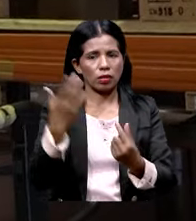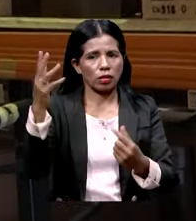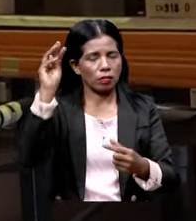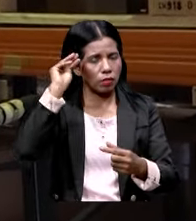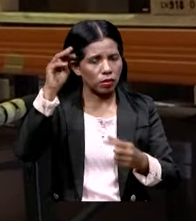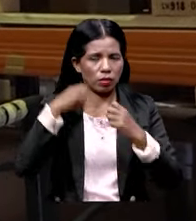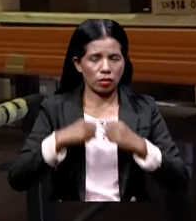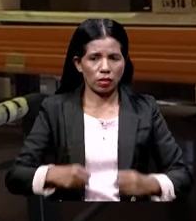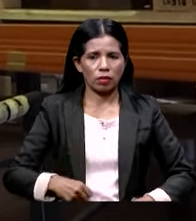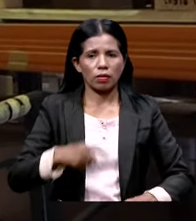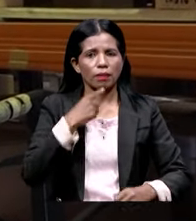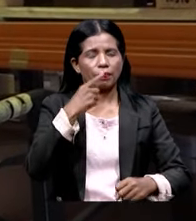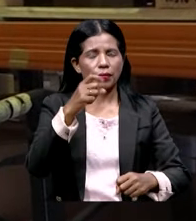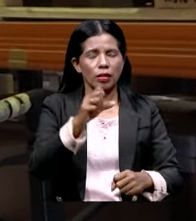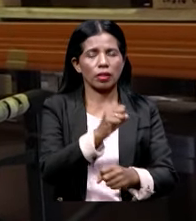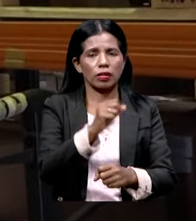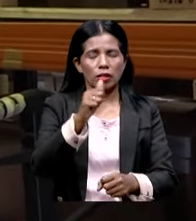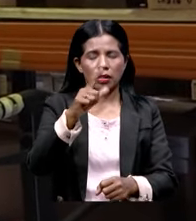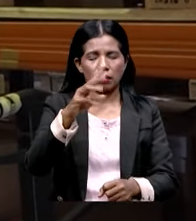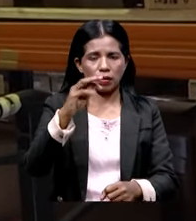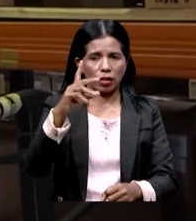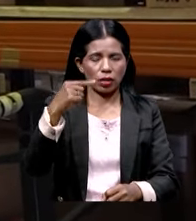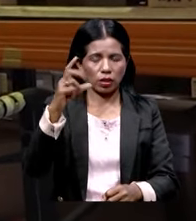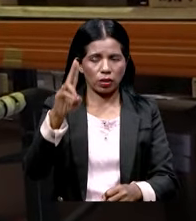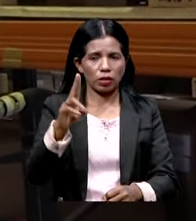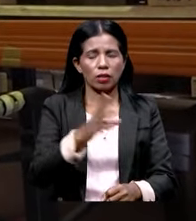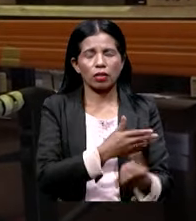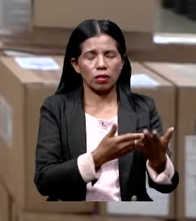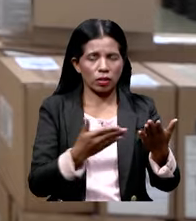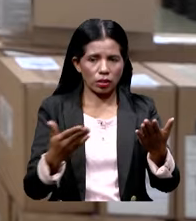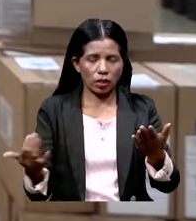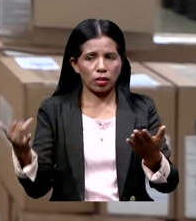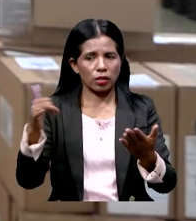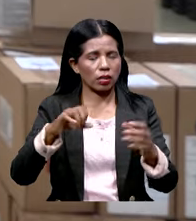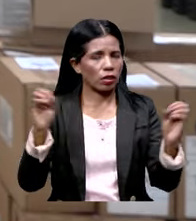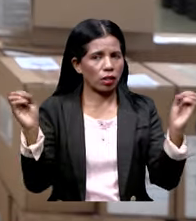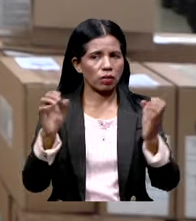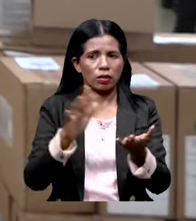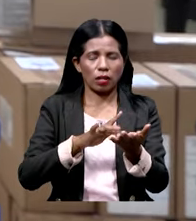de Saúde informa Salimagu Hatamatan reazentes laboratório, mas be lao saimoru.